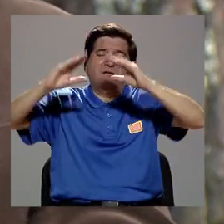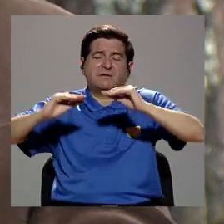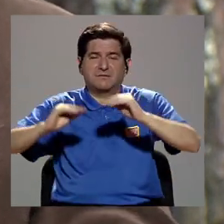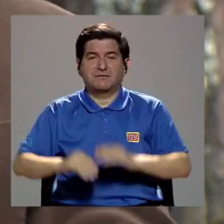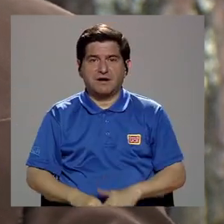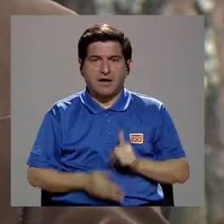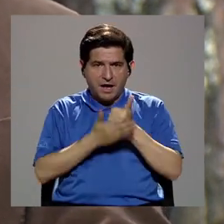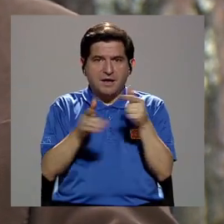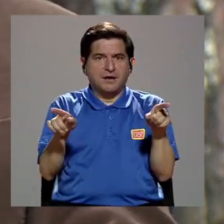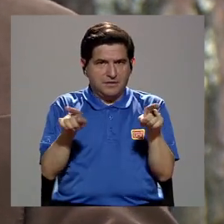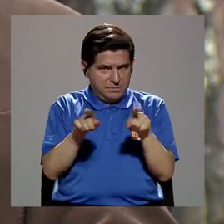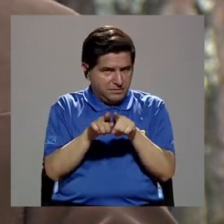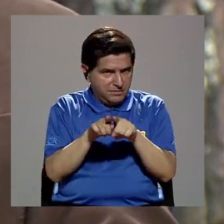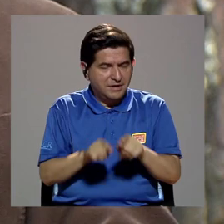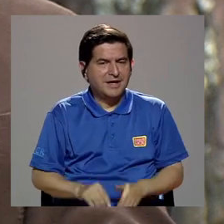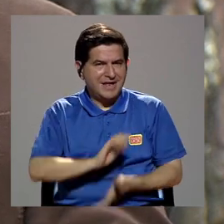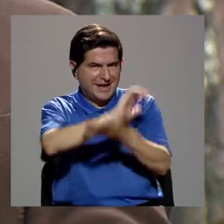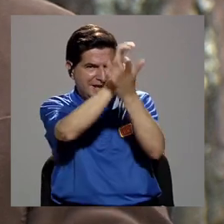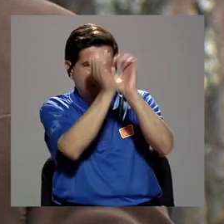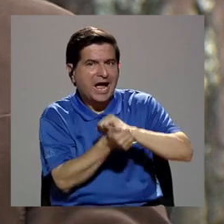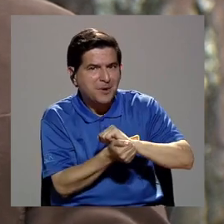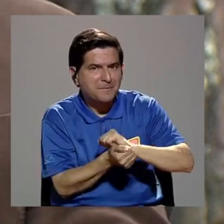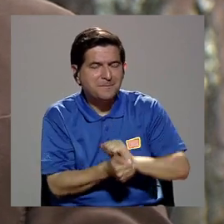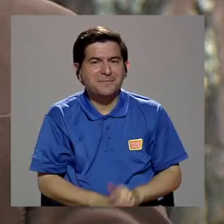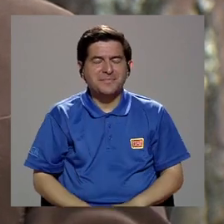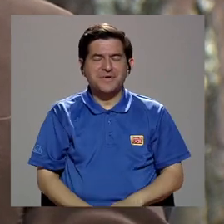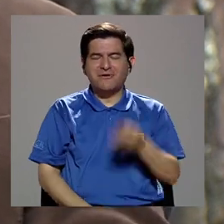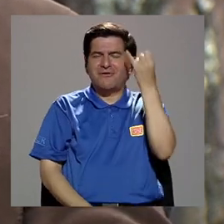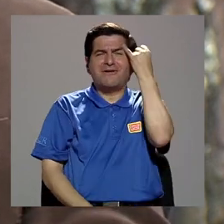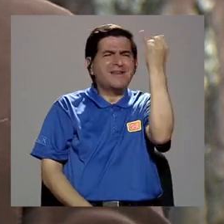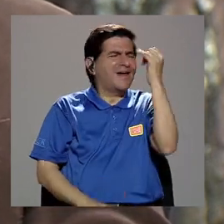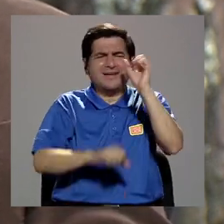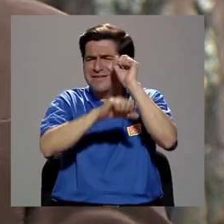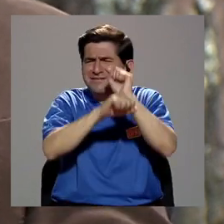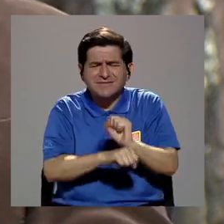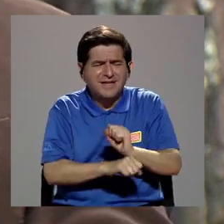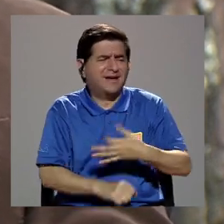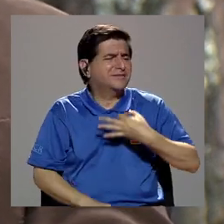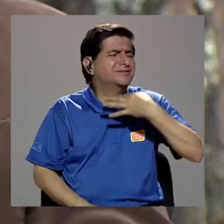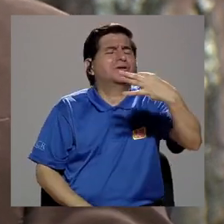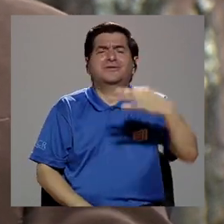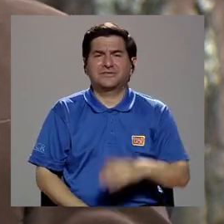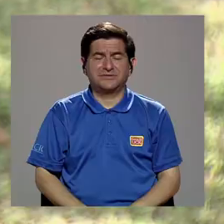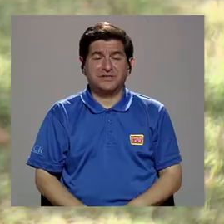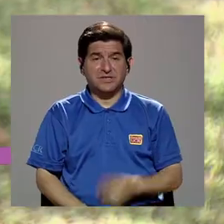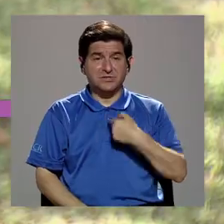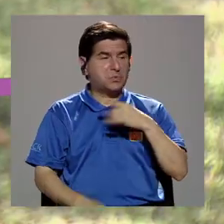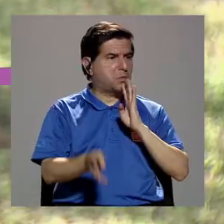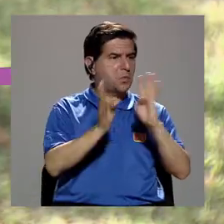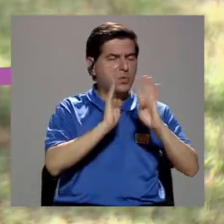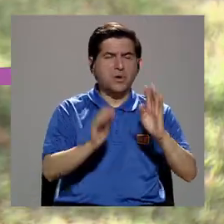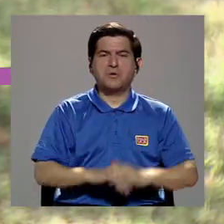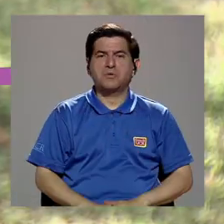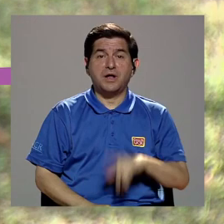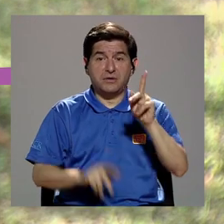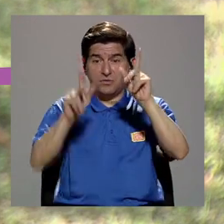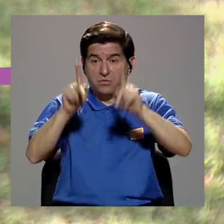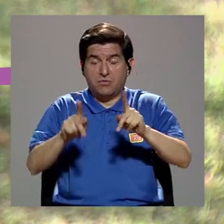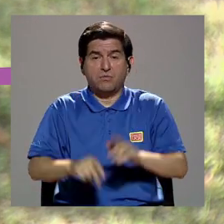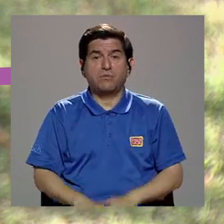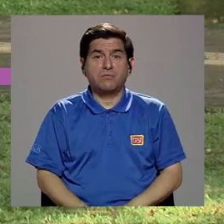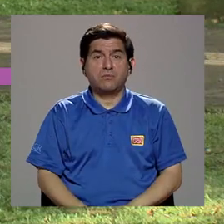Sí. Además, ayuda a cortar y cambiar un poco lo que llamamos el cassette, la rutina del día a día, ¿verdad? El buscar siempre hablar con alguien,